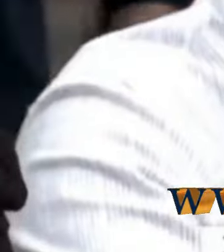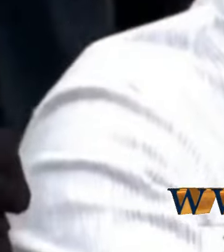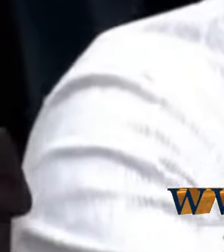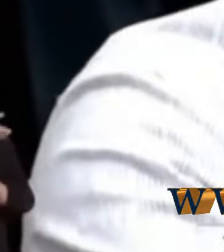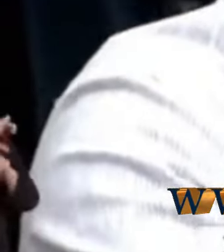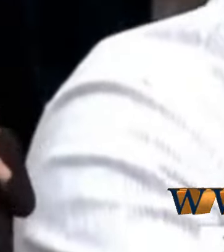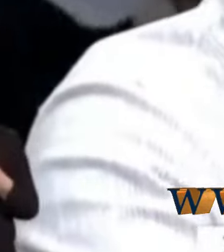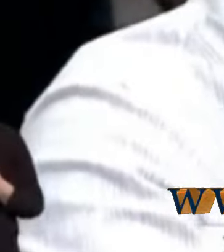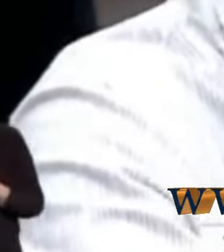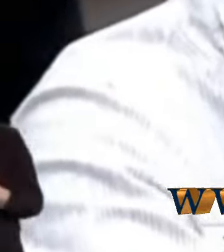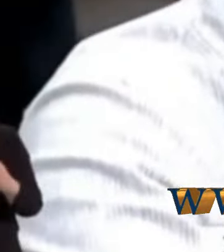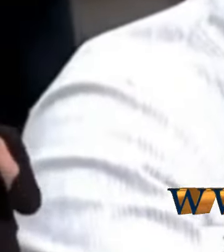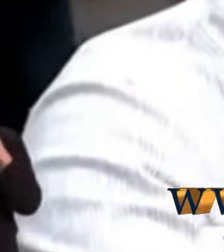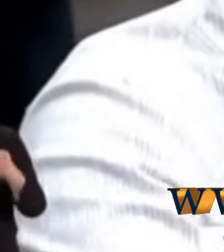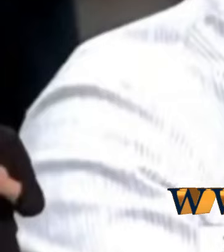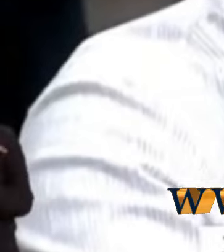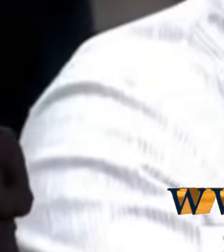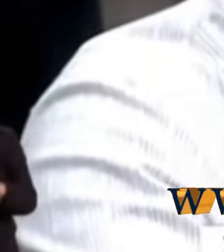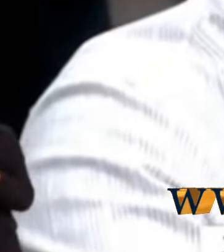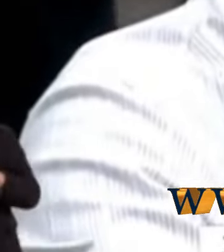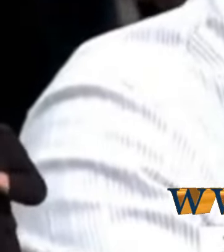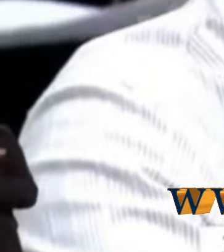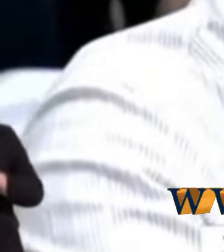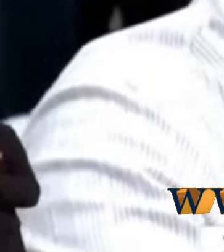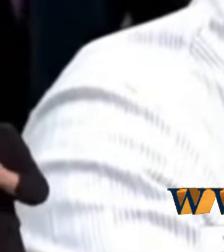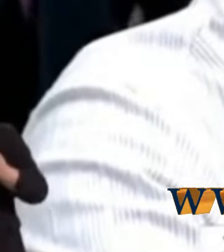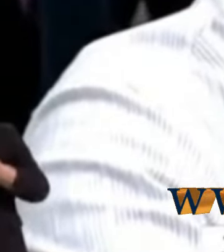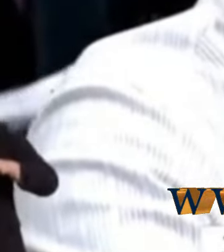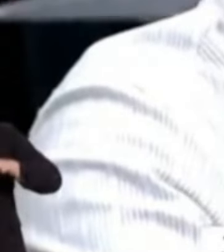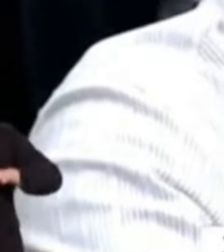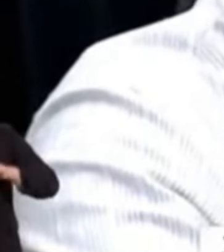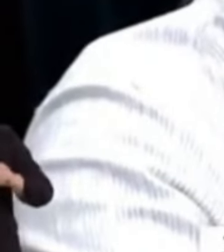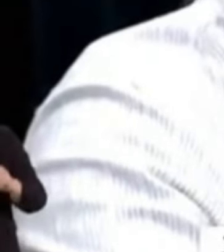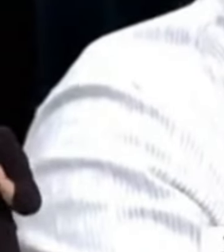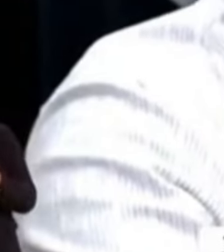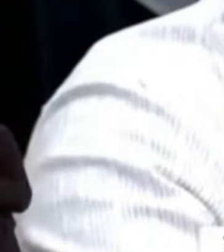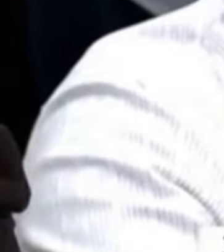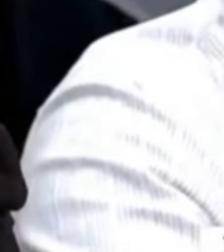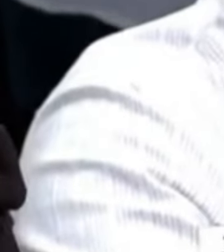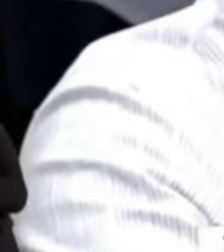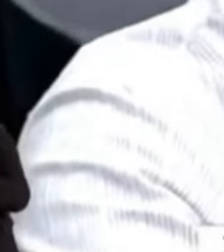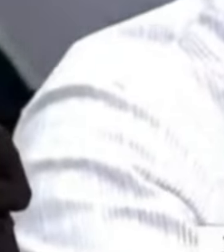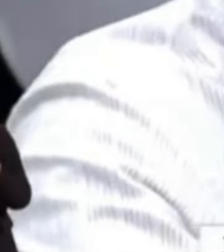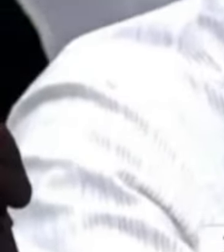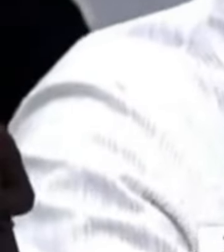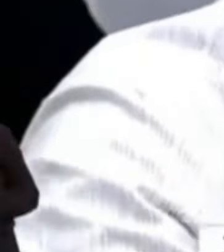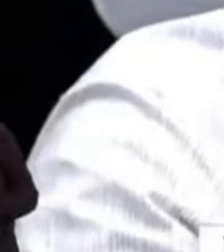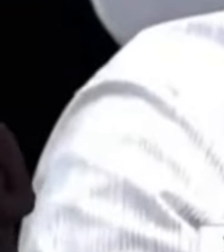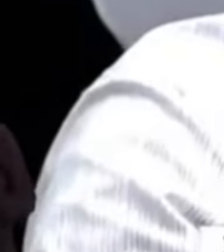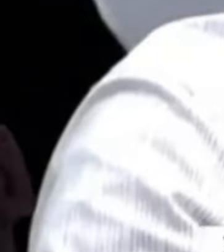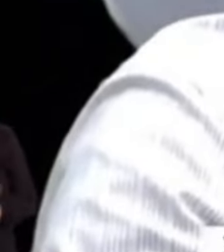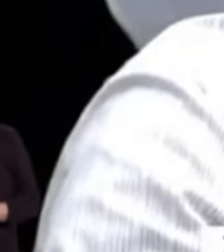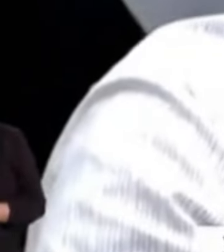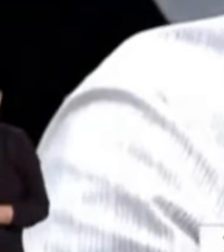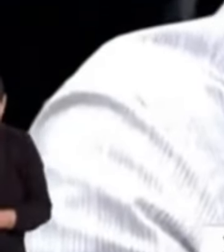Con proyecto de decreto por el que se reforman, adicionan y derogan diversas disposiciones de la Constitución Política de los